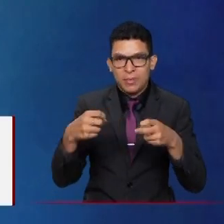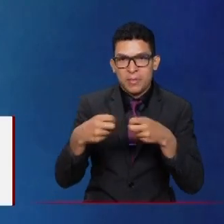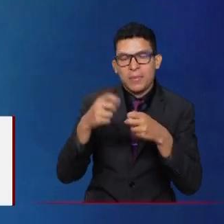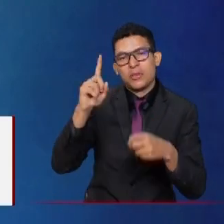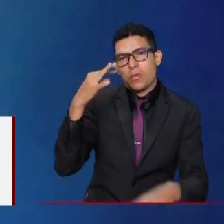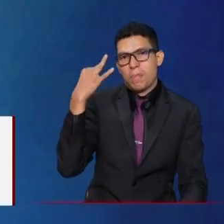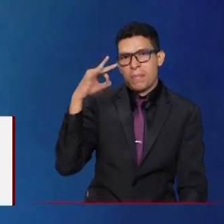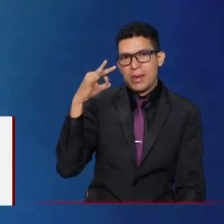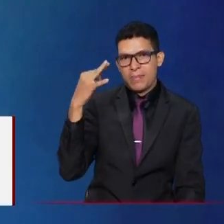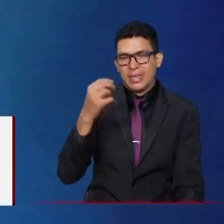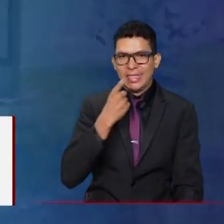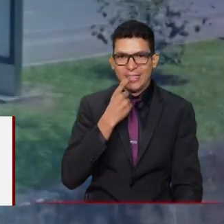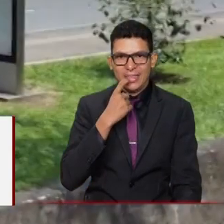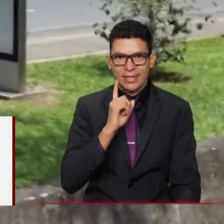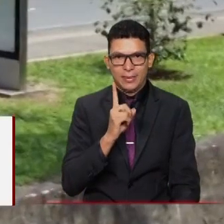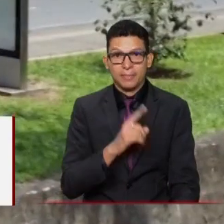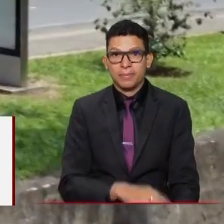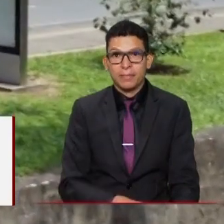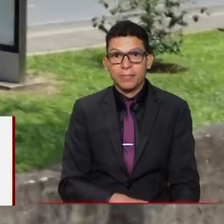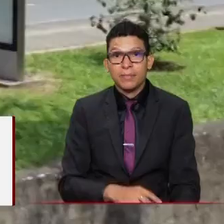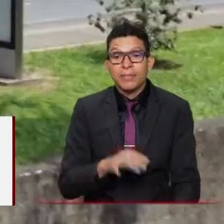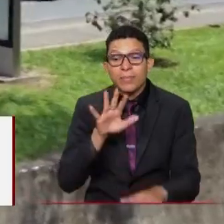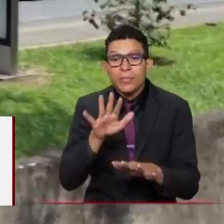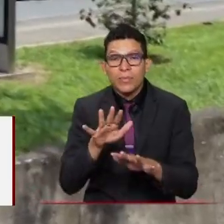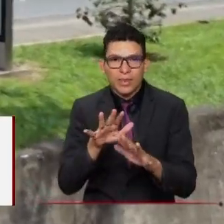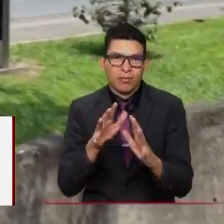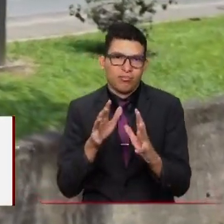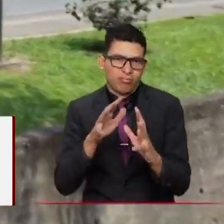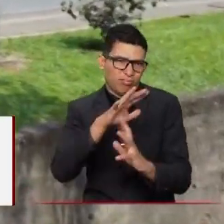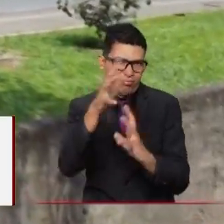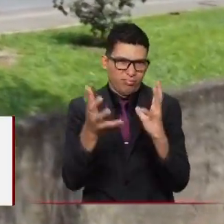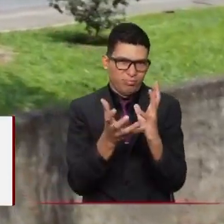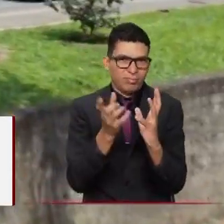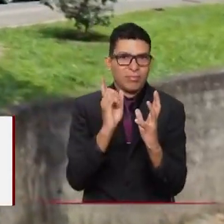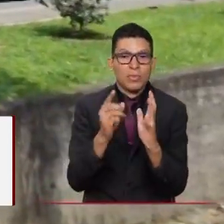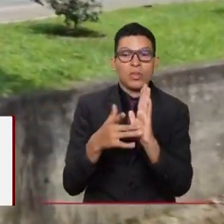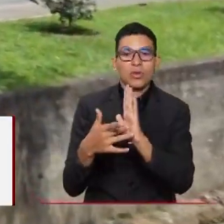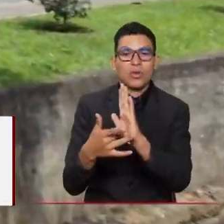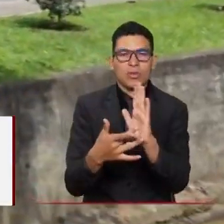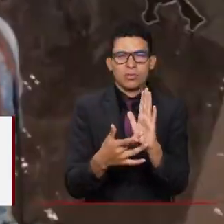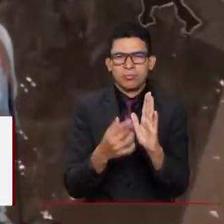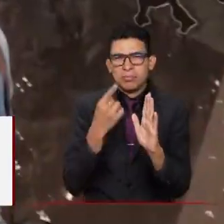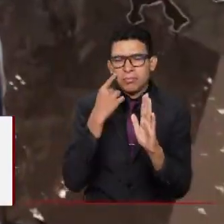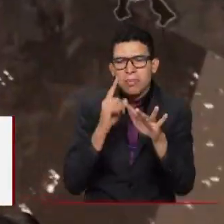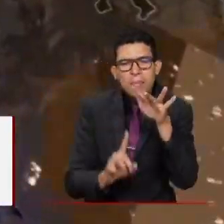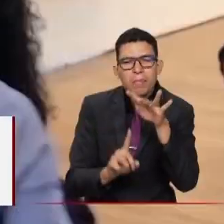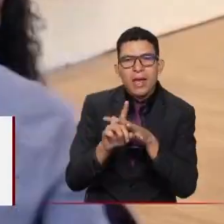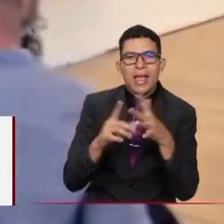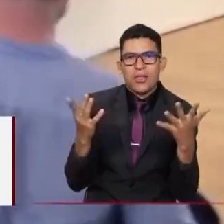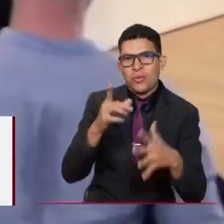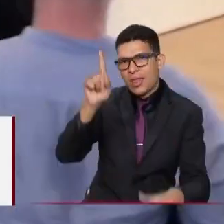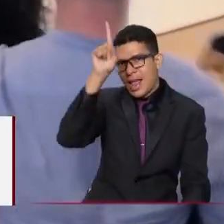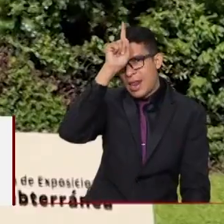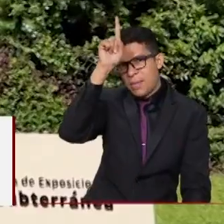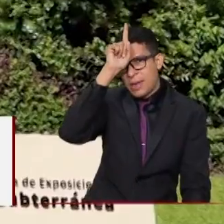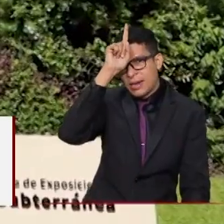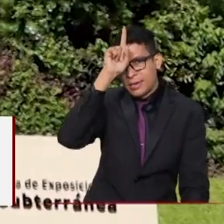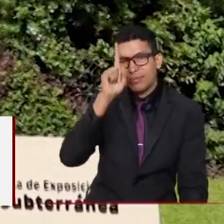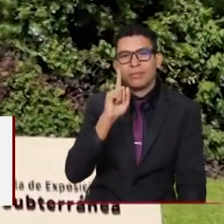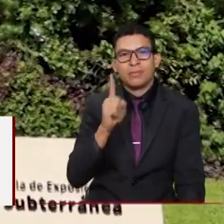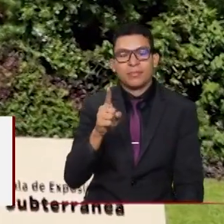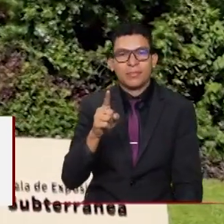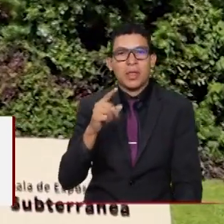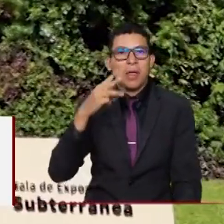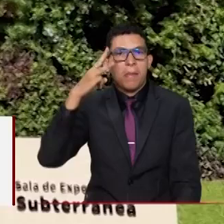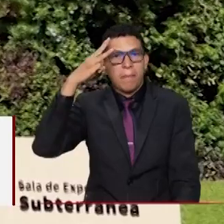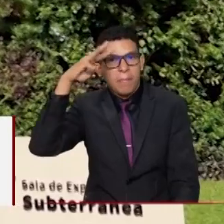Palmira. El Mundo Entero es una Bauhaus es una exposición itinerante que viene desde Alemania, ha estado en